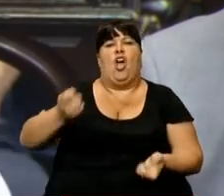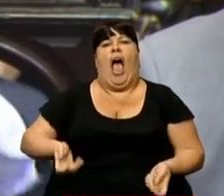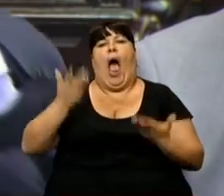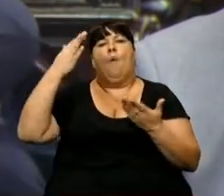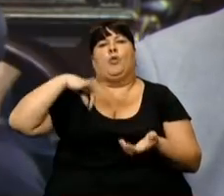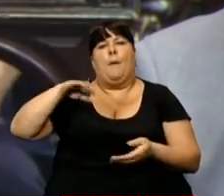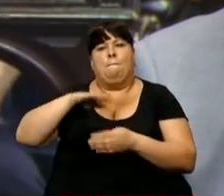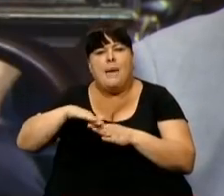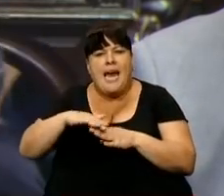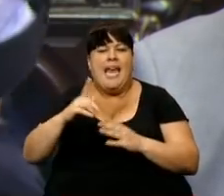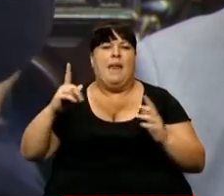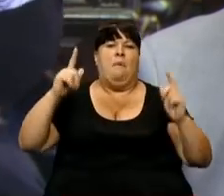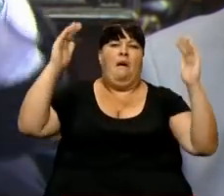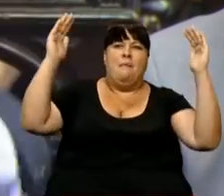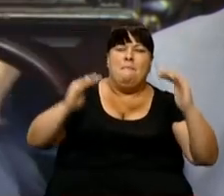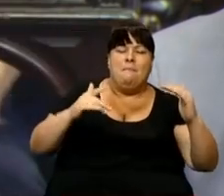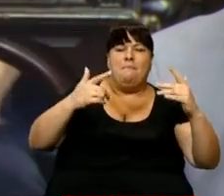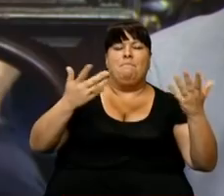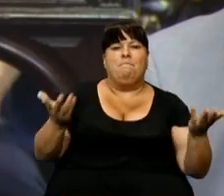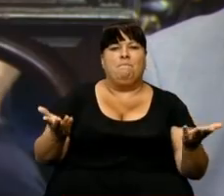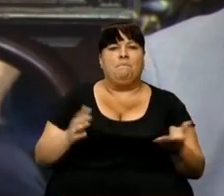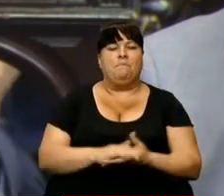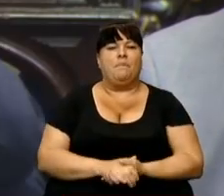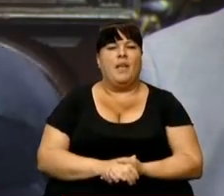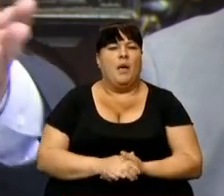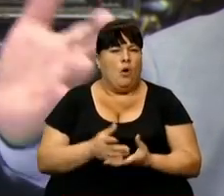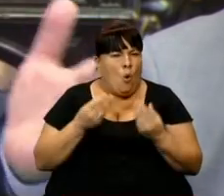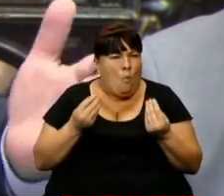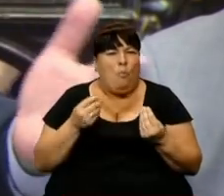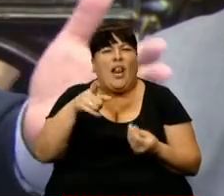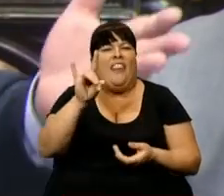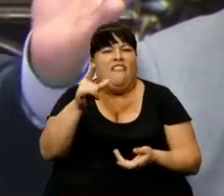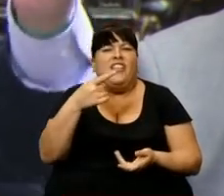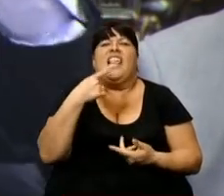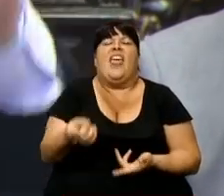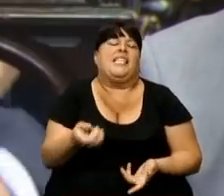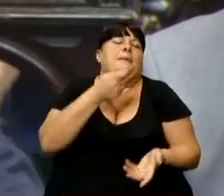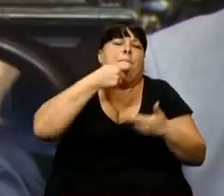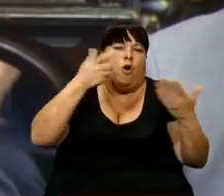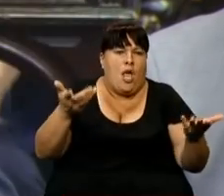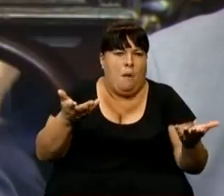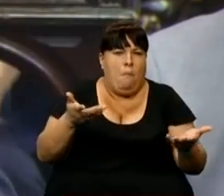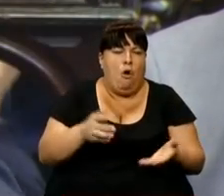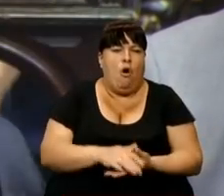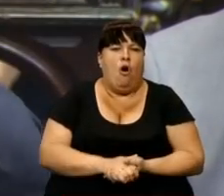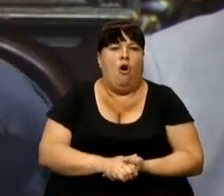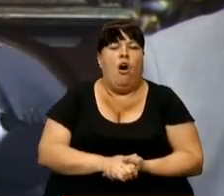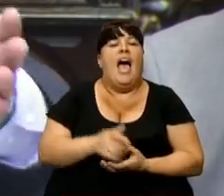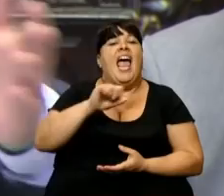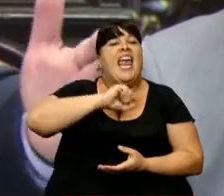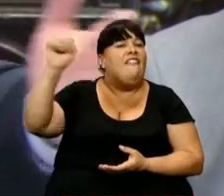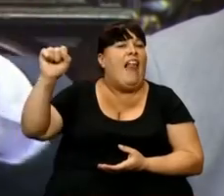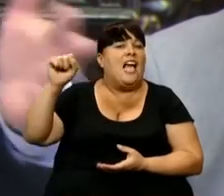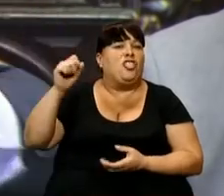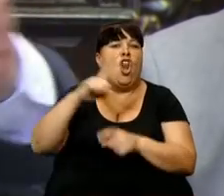la mínima y se achataba la pirámide. Pero ¿por qué les cuesta decir, por ejemplo, que la inflación